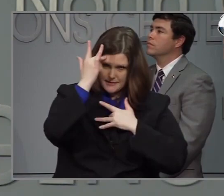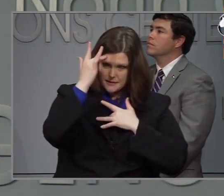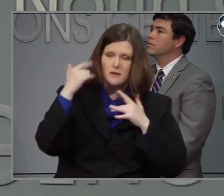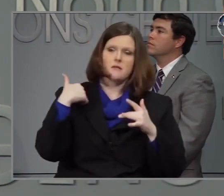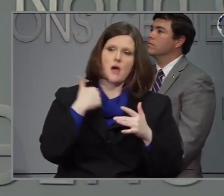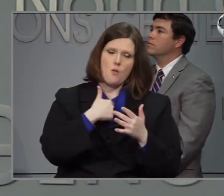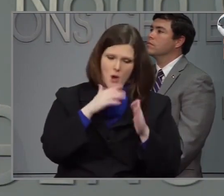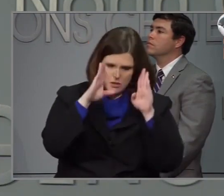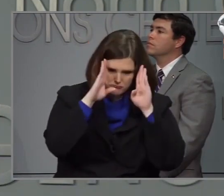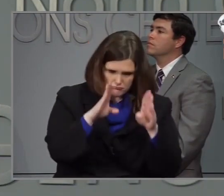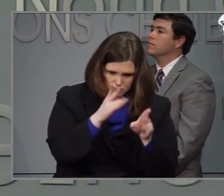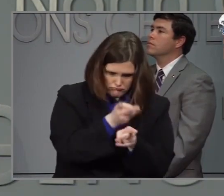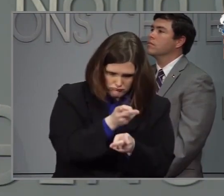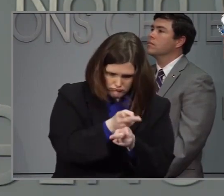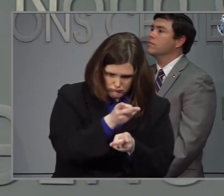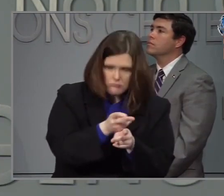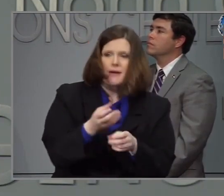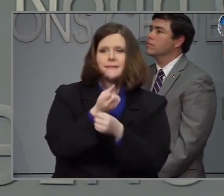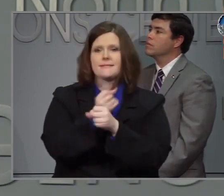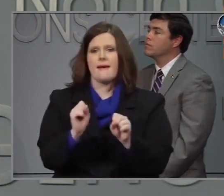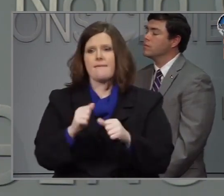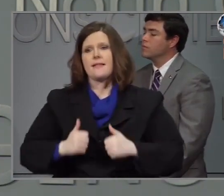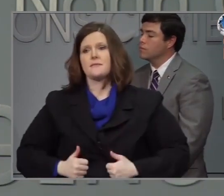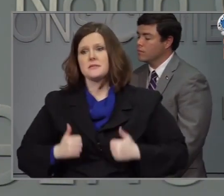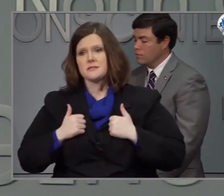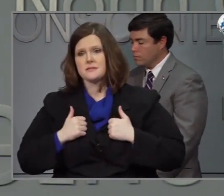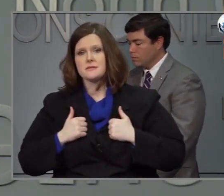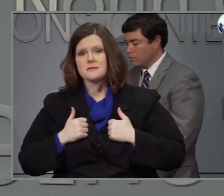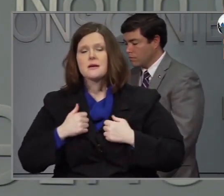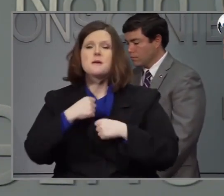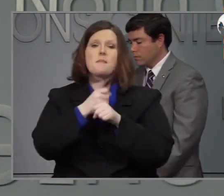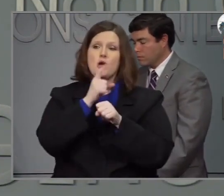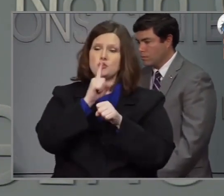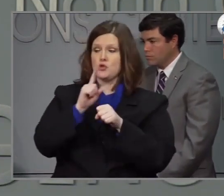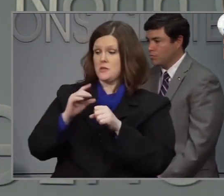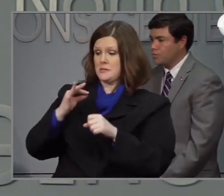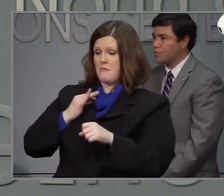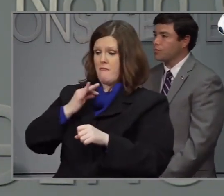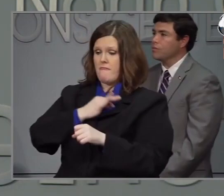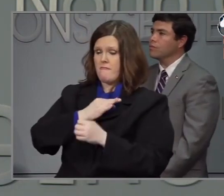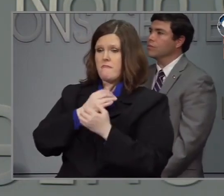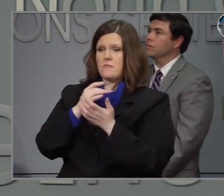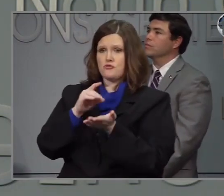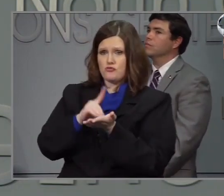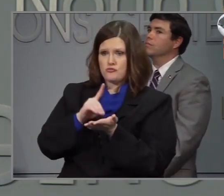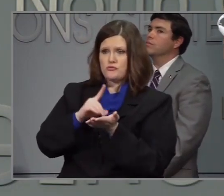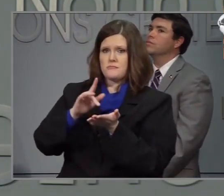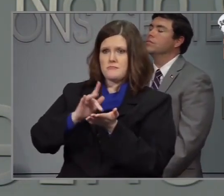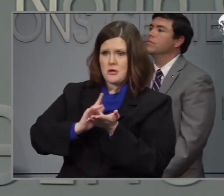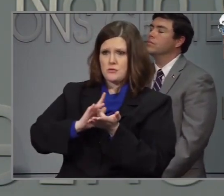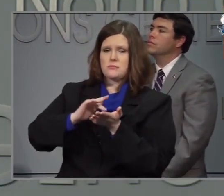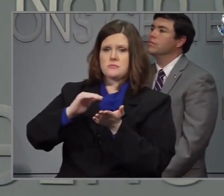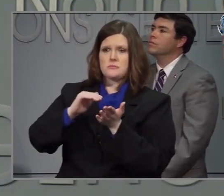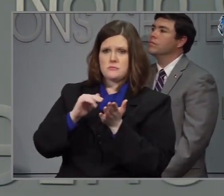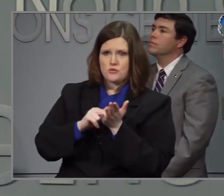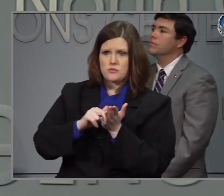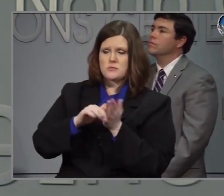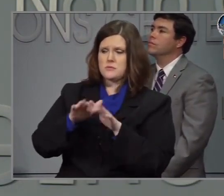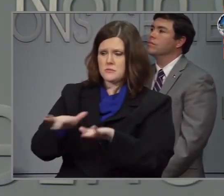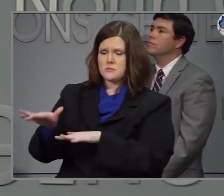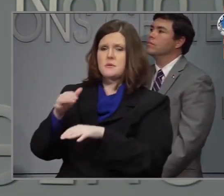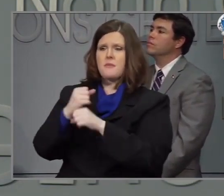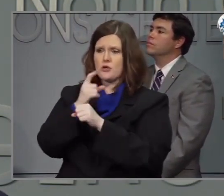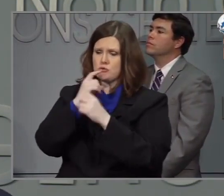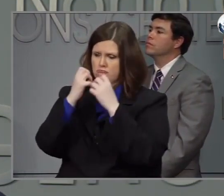enfermas enfermos y salvemos vidas y queremos cerciorarnos que nosotros mantengamos a nuestro personal y al equipo para esta